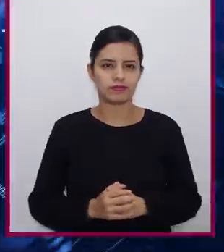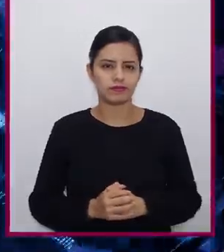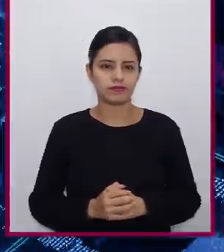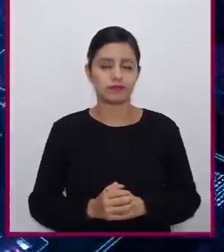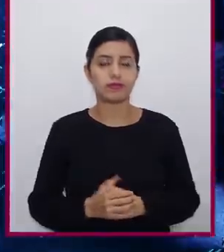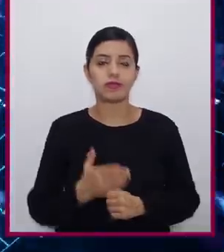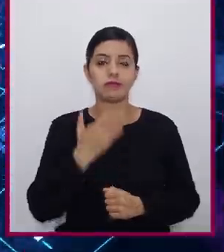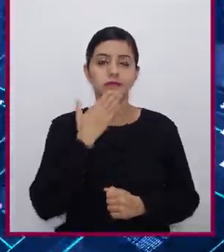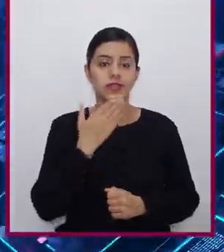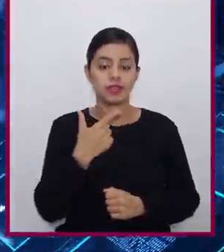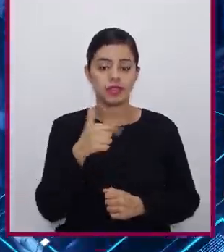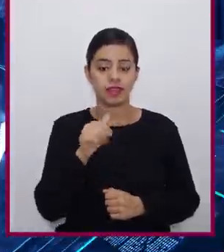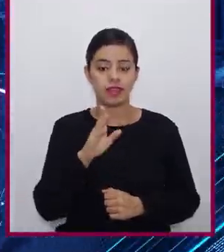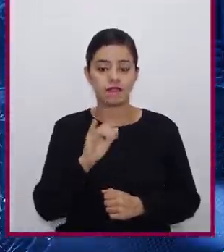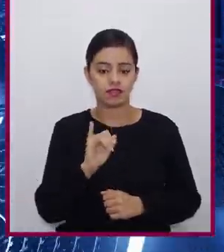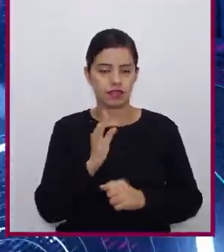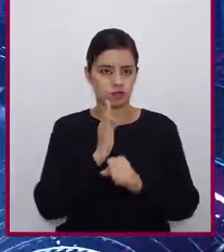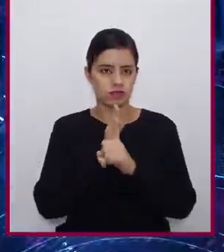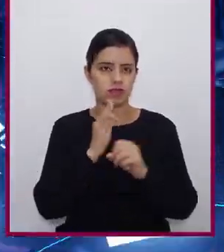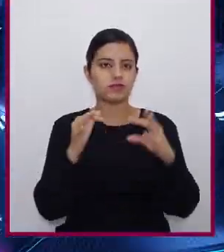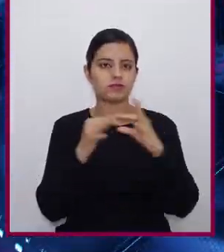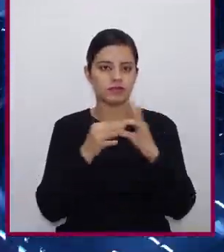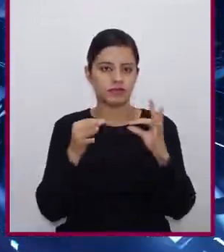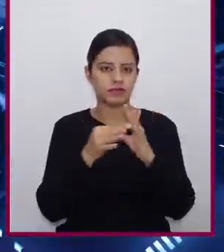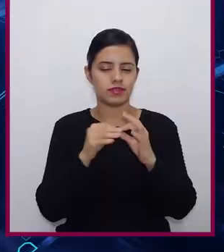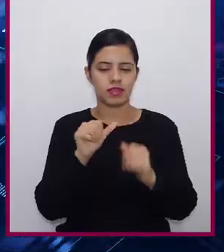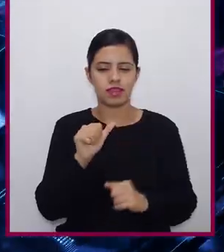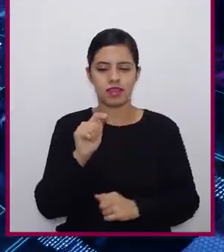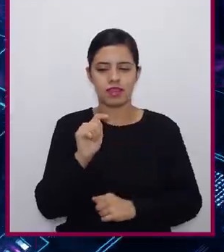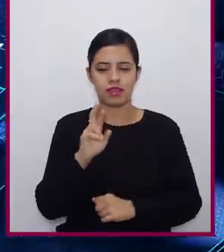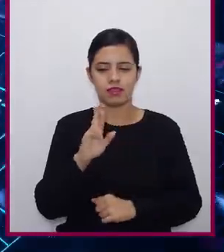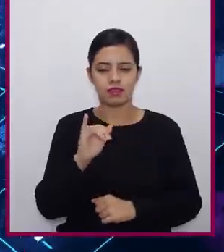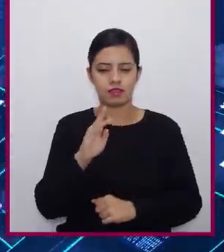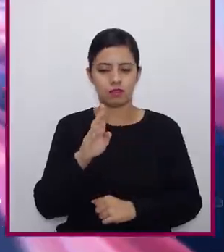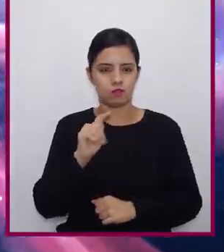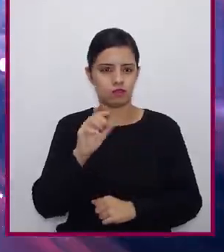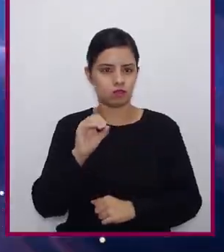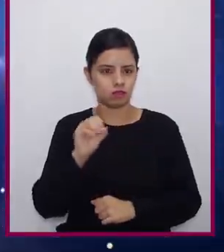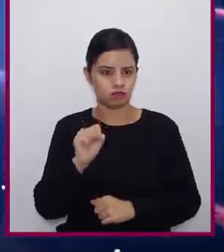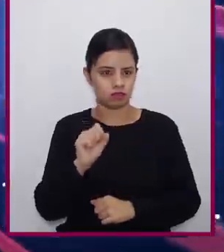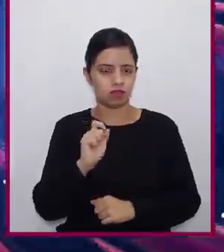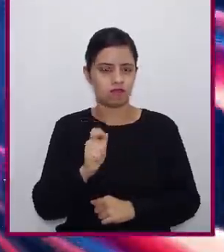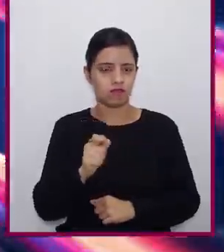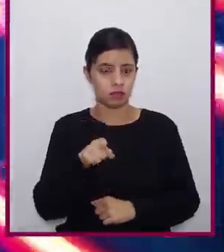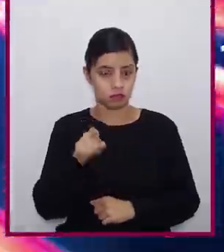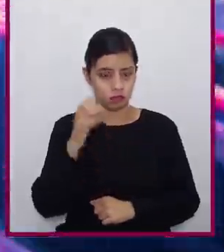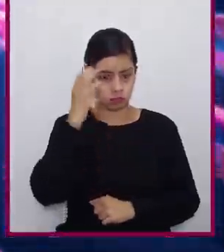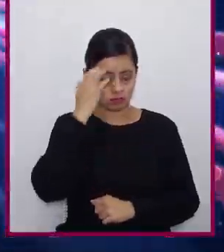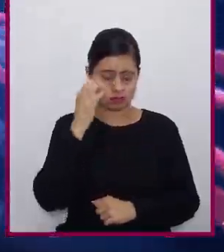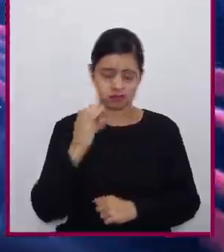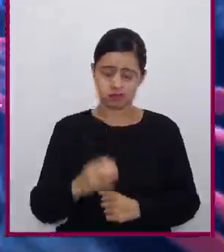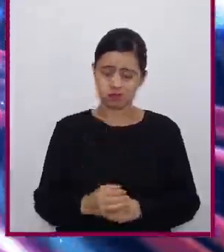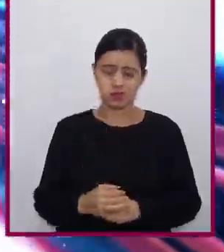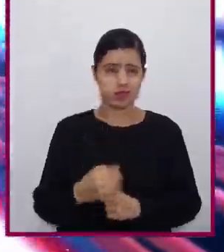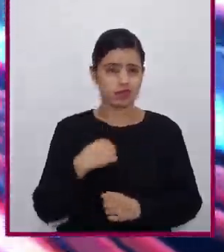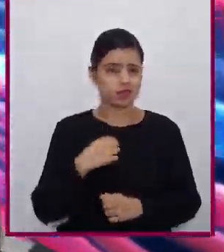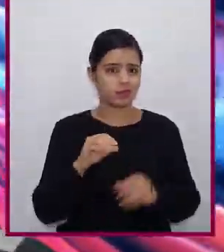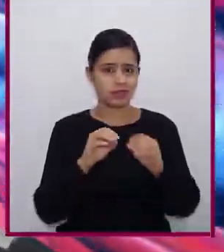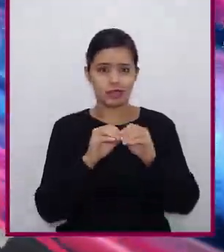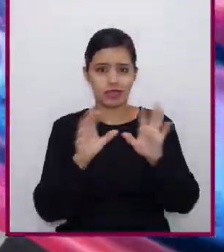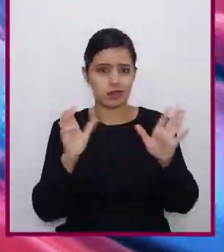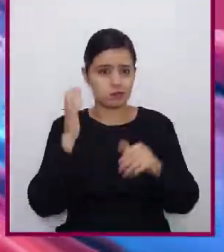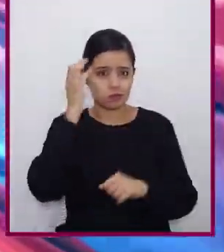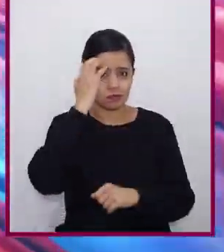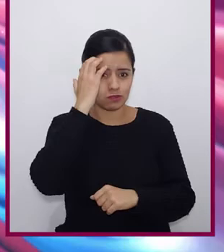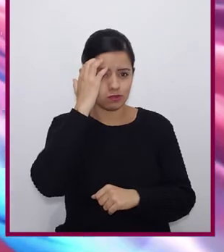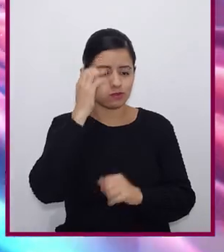Pues bien, Gaby, vamos a platicar un poco sobre lo que son los atributos. ¿Los conoces? Obviamente los conozco. Por ejemplo, entre mis